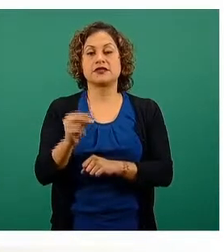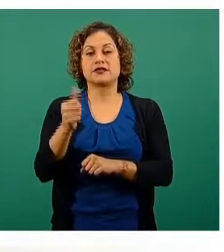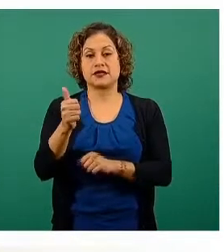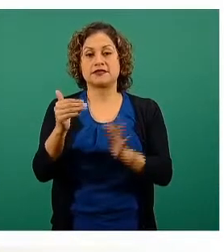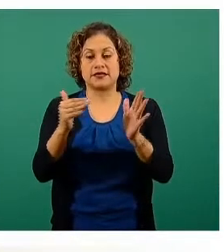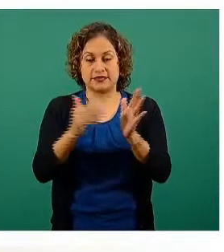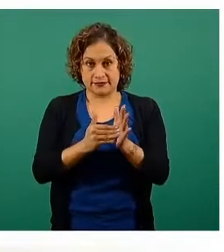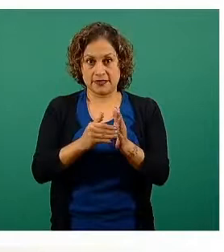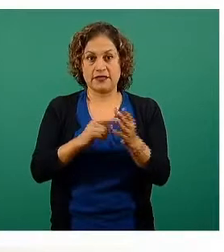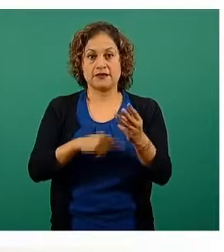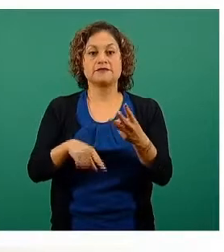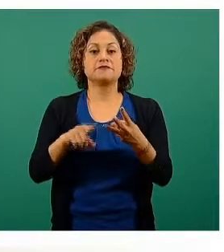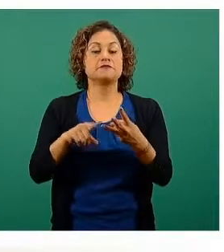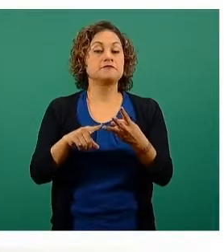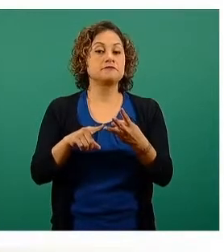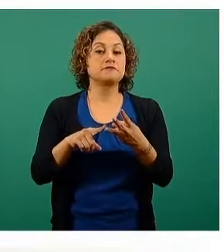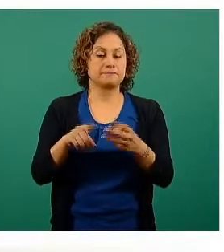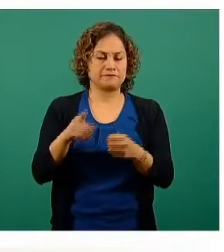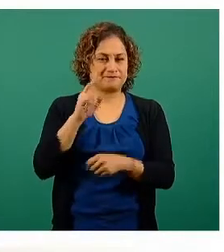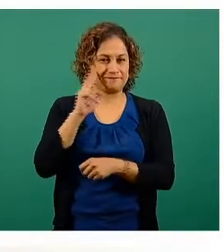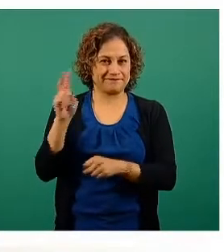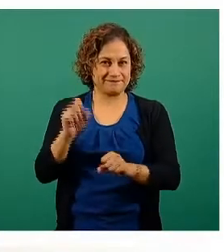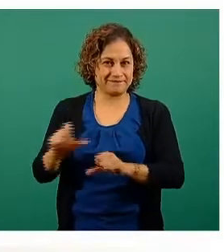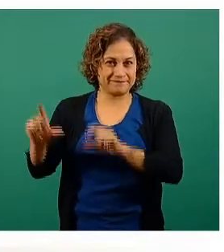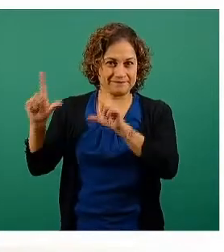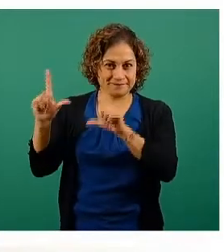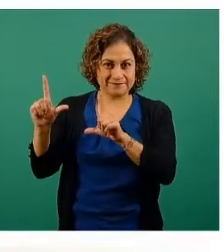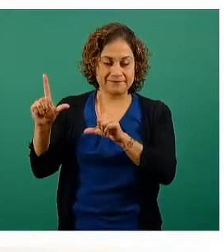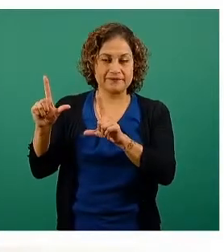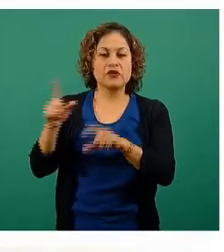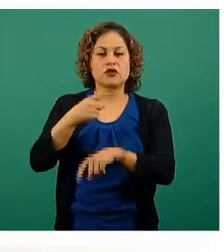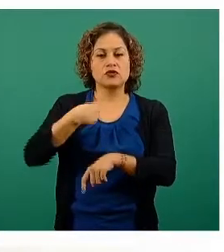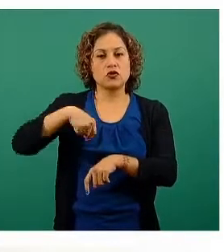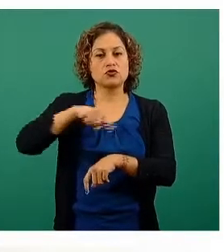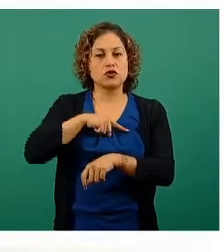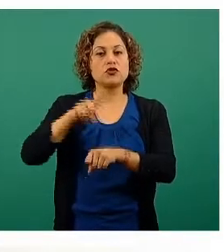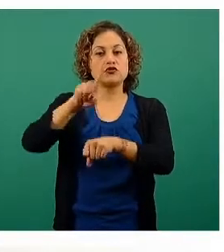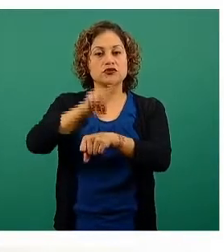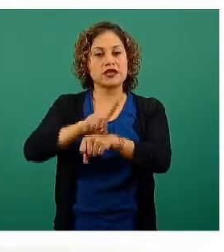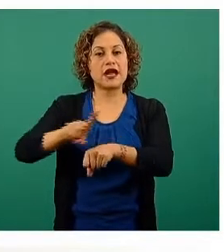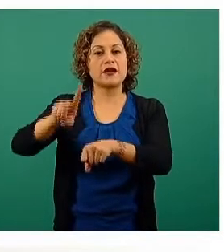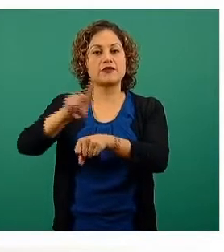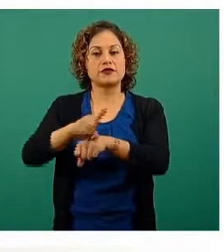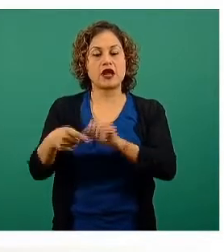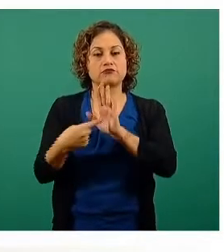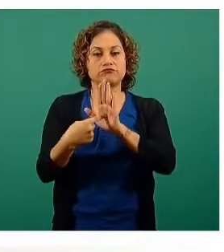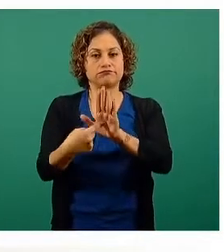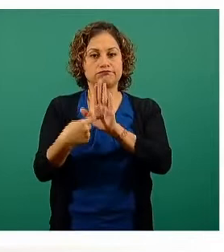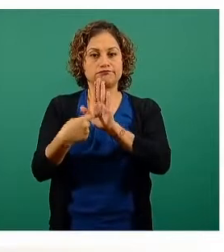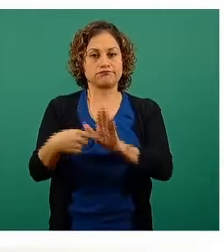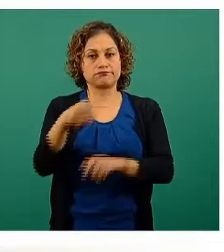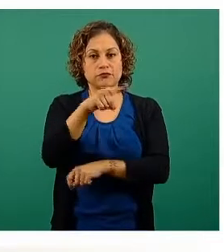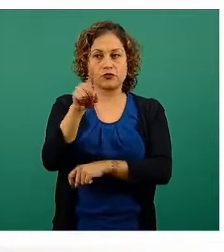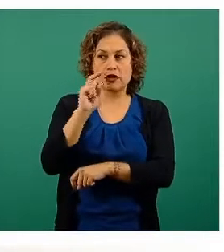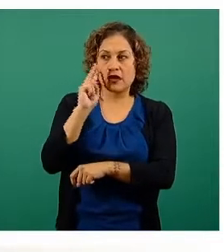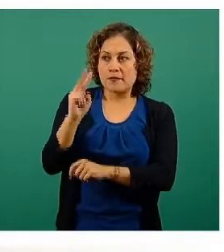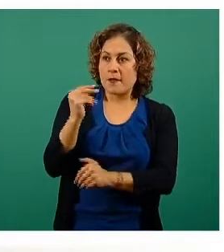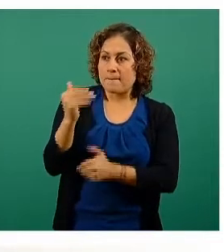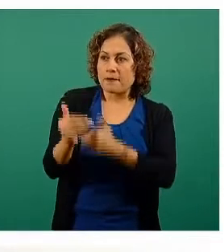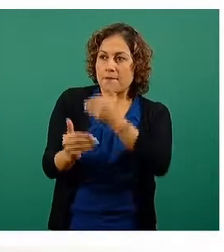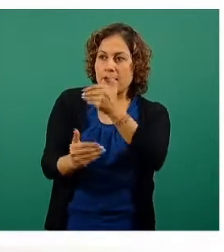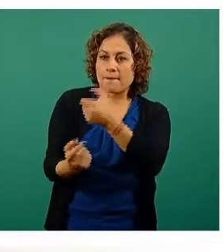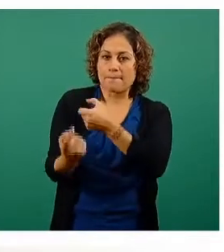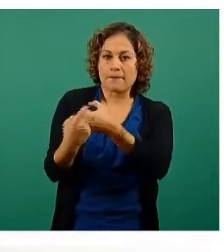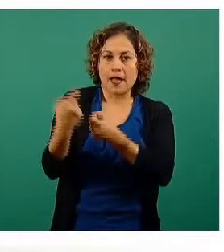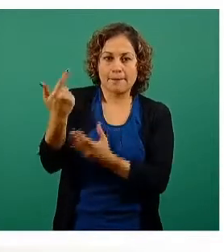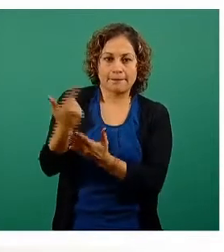686,871 registros, y esta diapositiva la podremos ir presentando diariamente para que ustedes vayan viendo el avance.